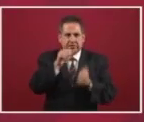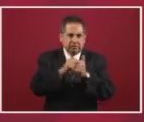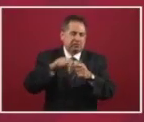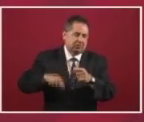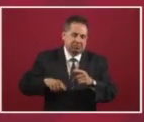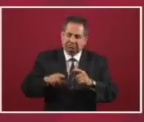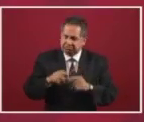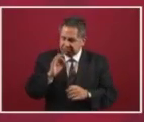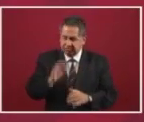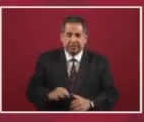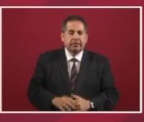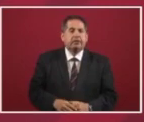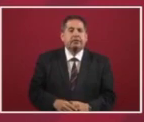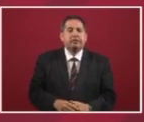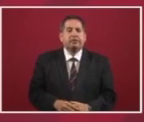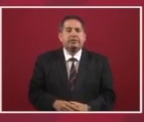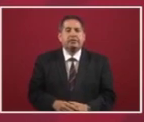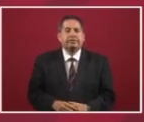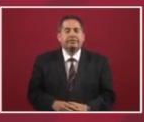participativa.